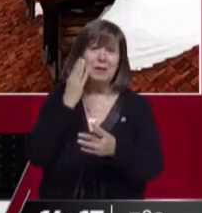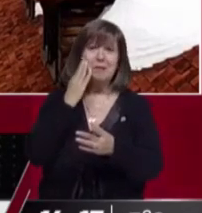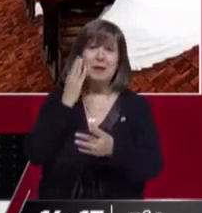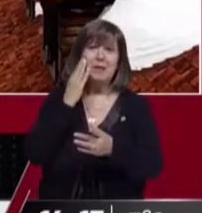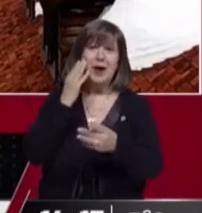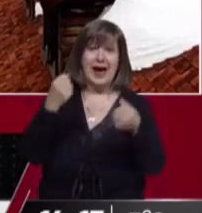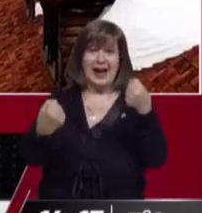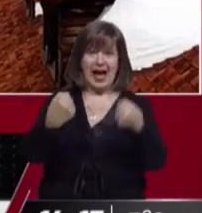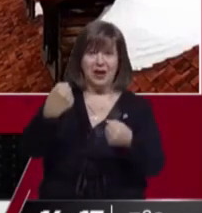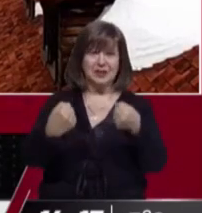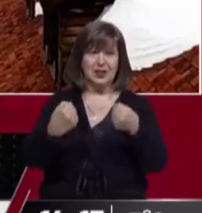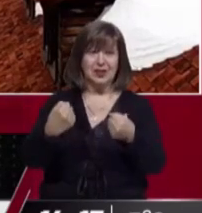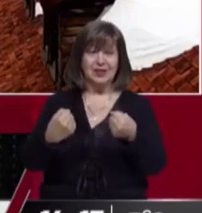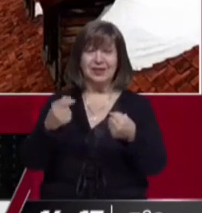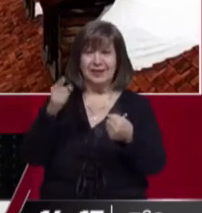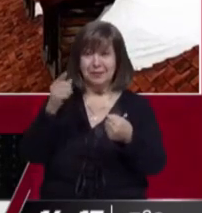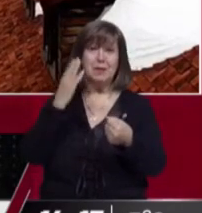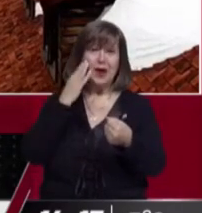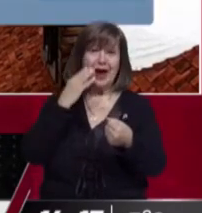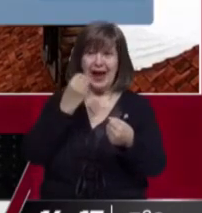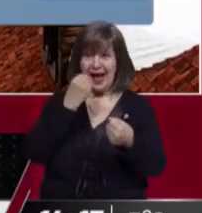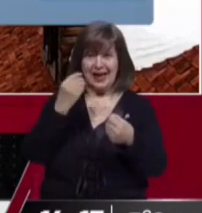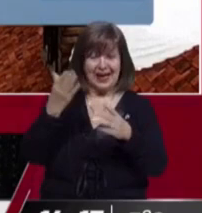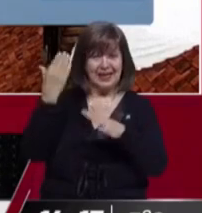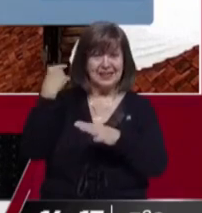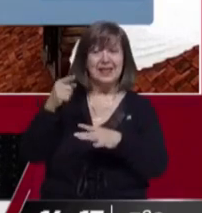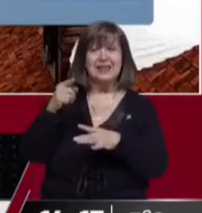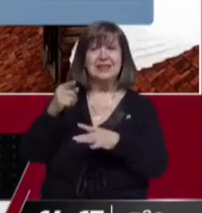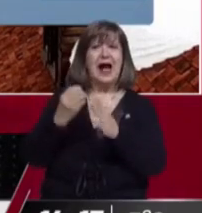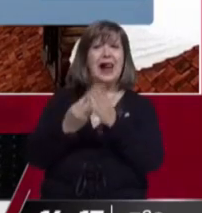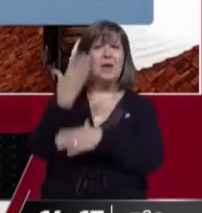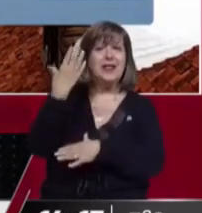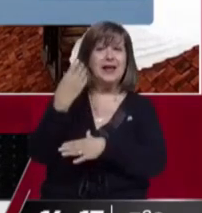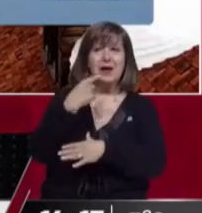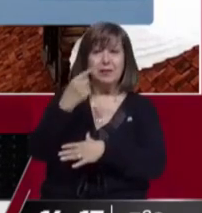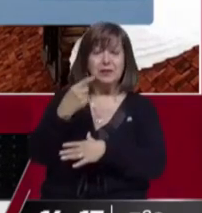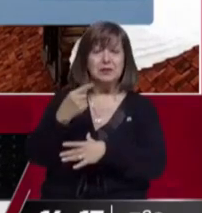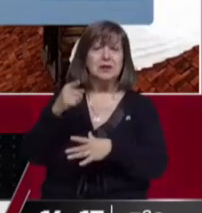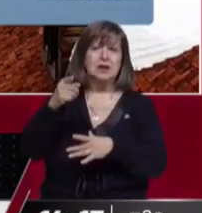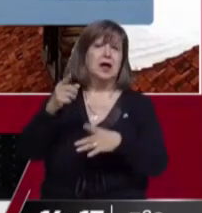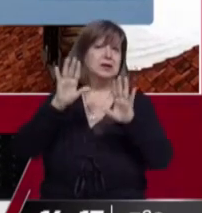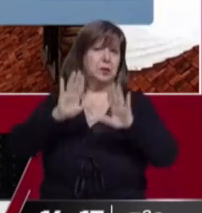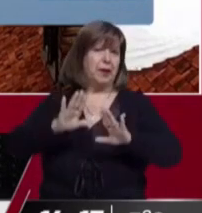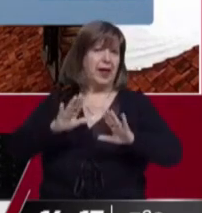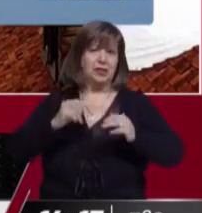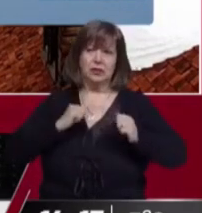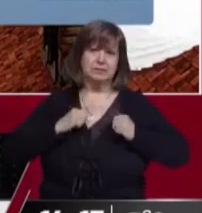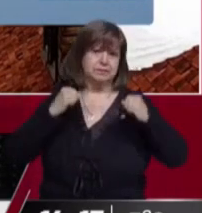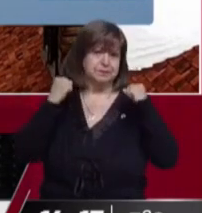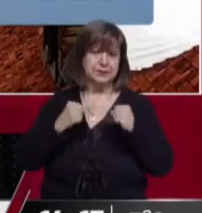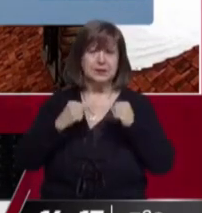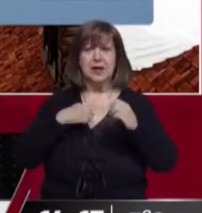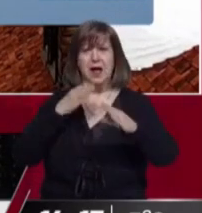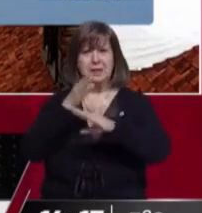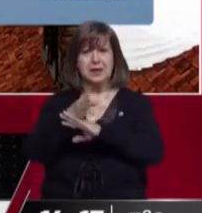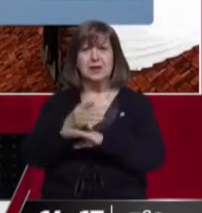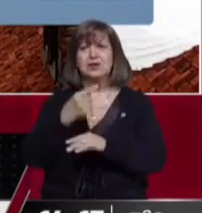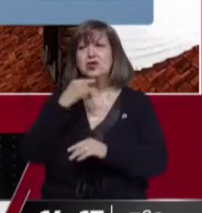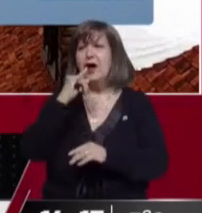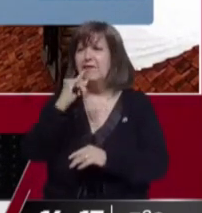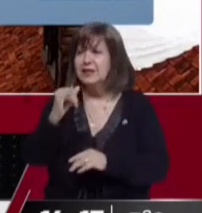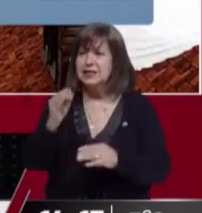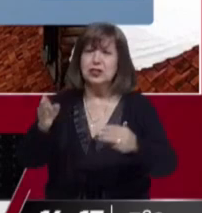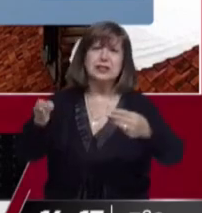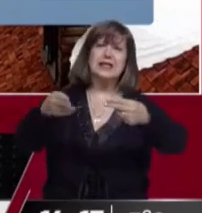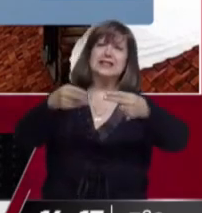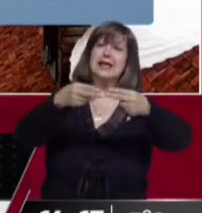fe quiero pasar porque tengo que pasar tenés que pasar de nada sirve que yo te diga no va a abrir el túnel vos